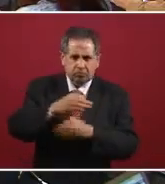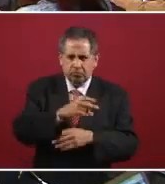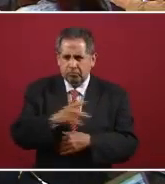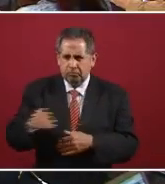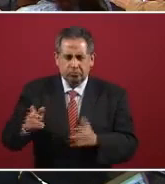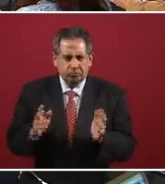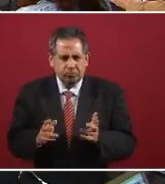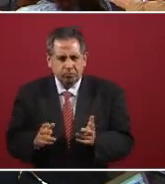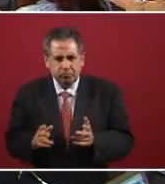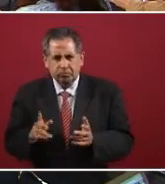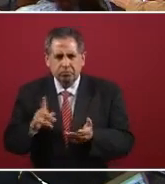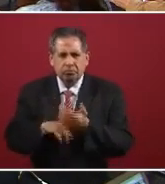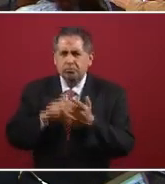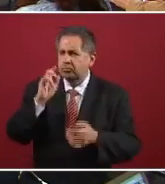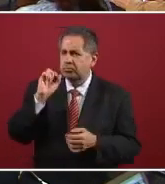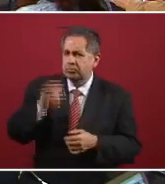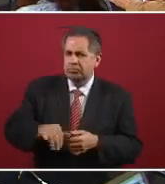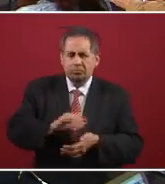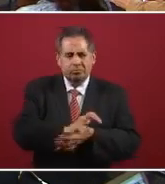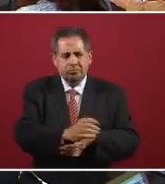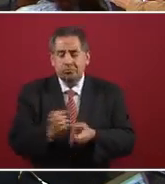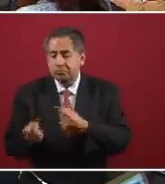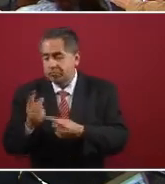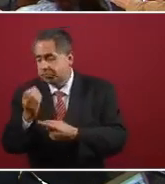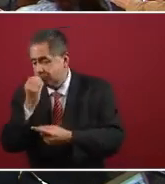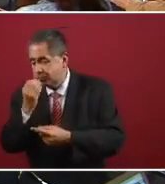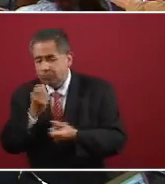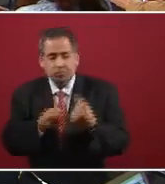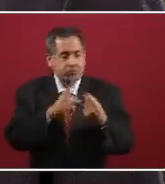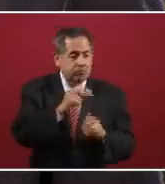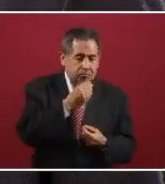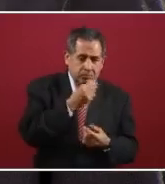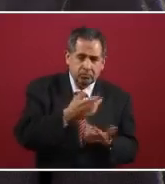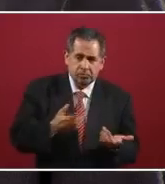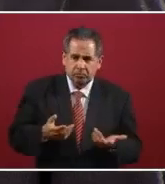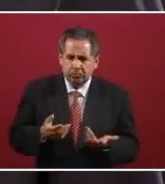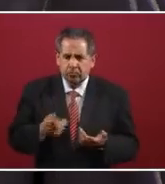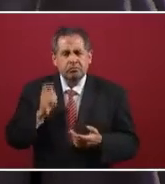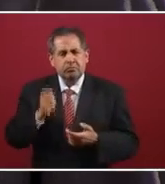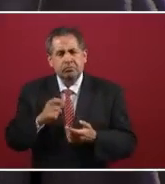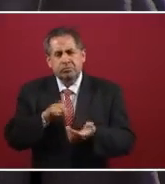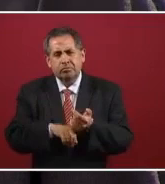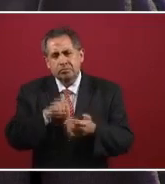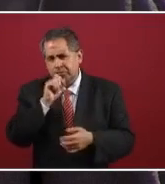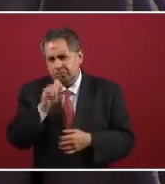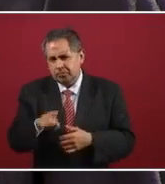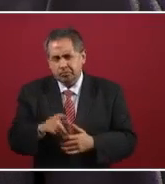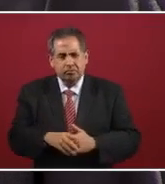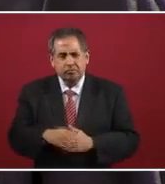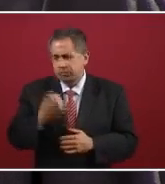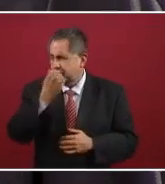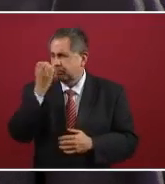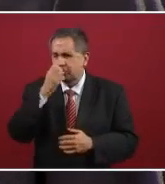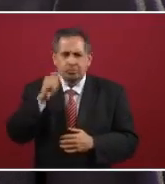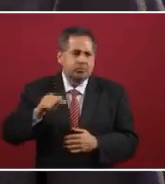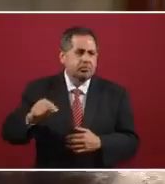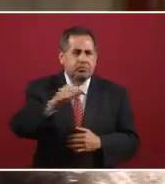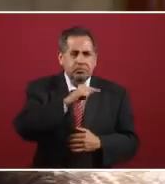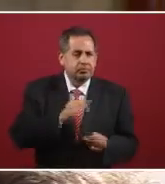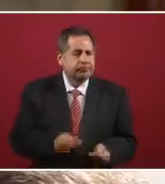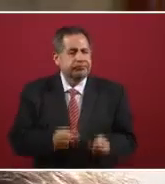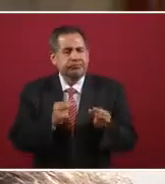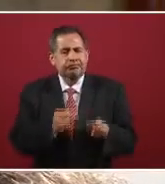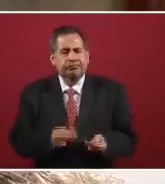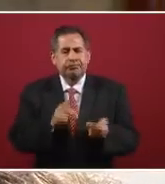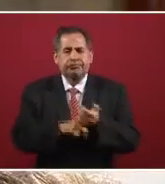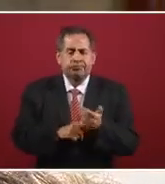haya discriminación de que unos sí comen o no comen, y también, sobre todo también porque hay escuelas que están haciendo negocio con